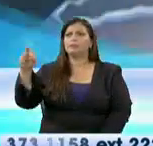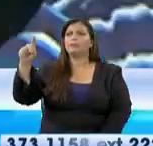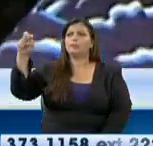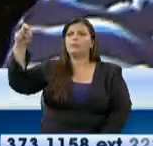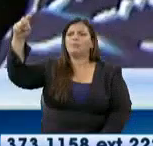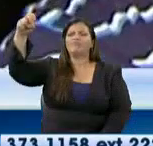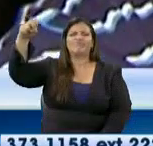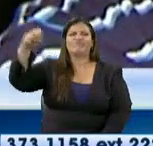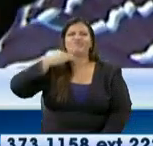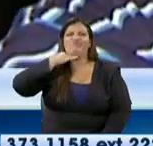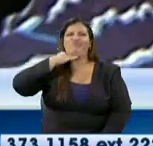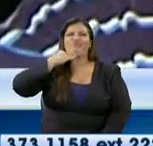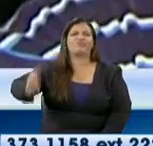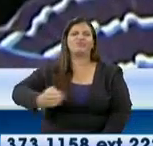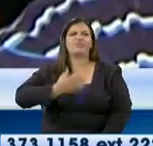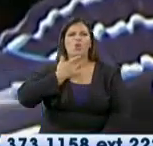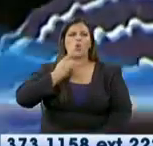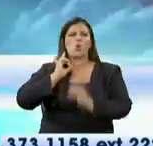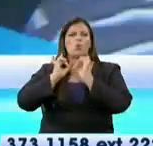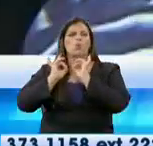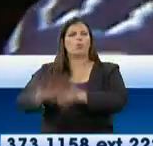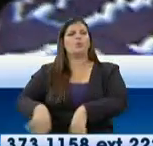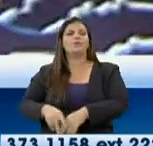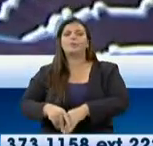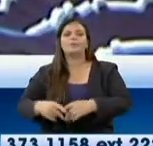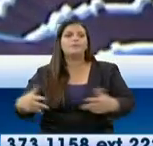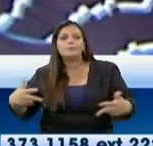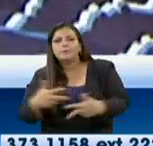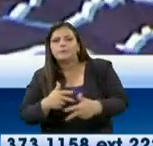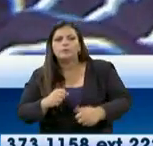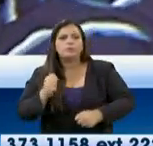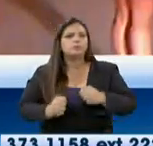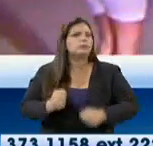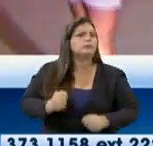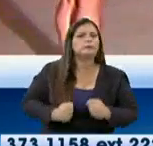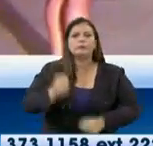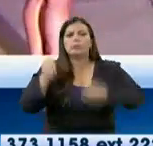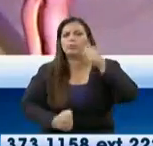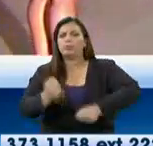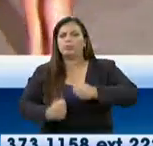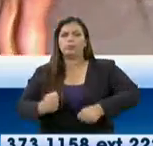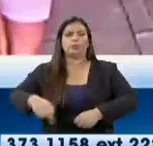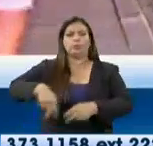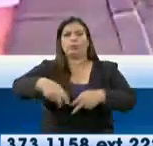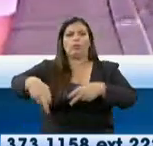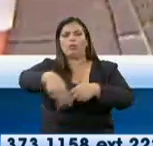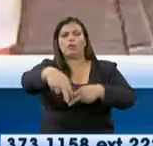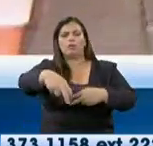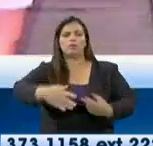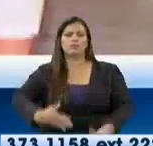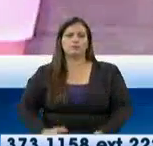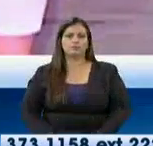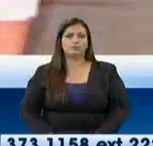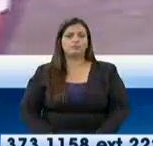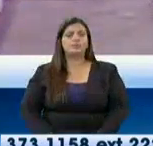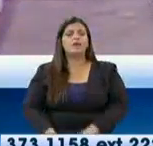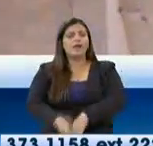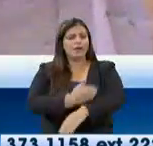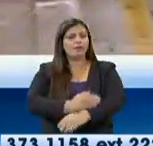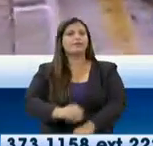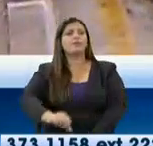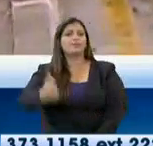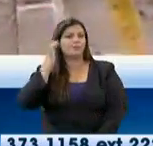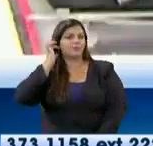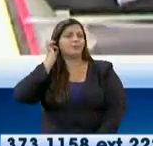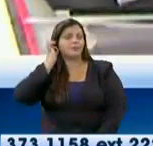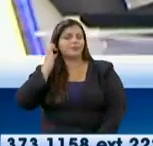entiendes, se cruza nomás. Y últimamente, hace dos semanas, también atropellaron a una señora, así mismo. Testigos indicaron que el hombre transitaba en